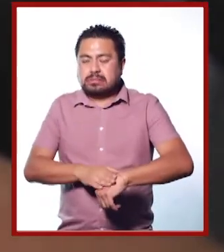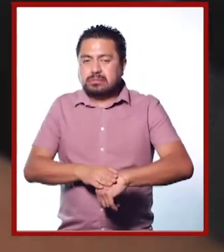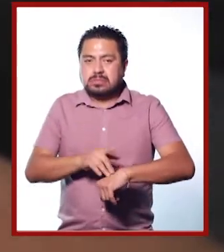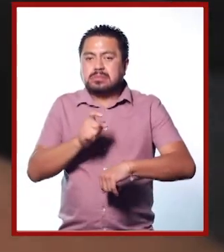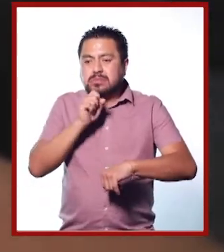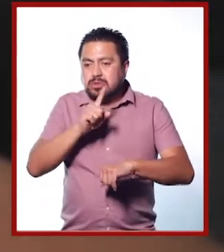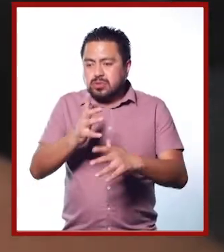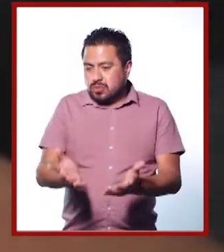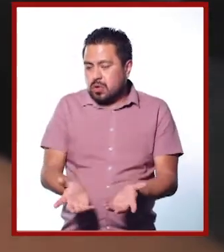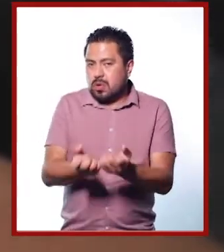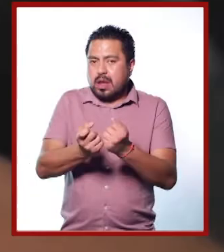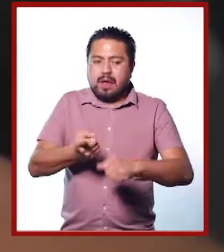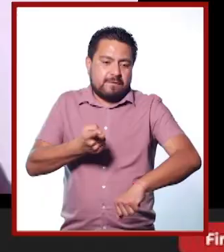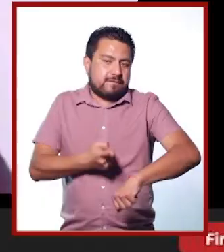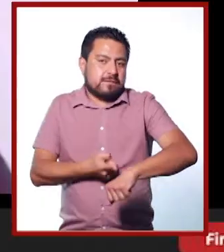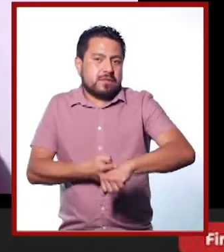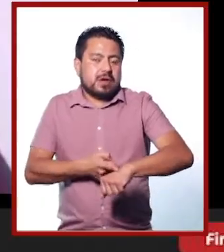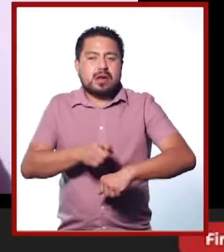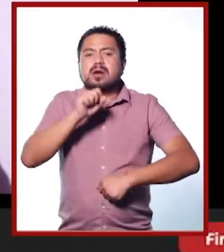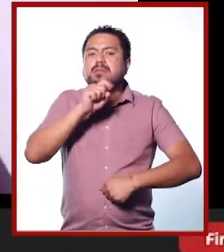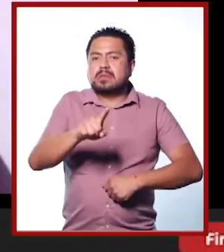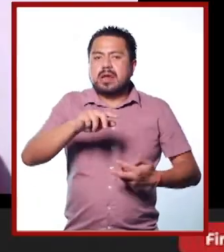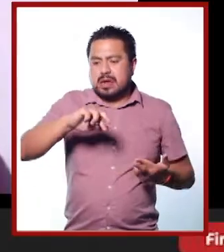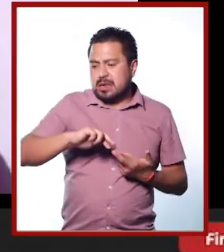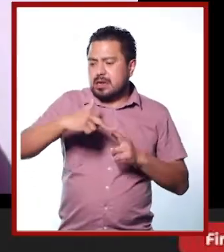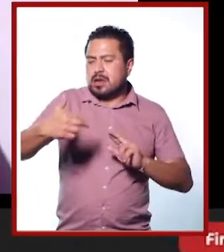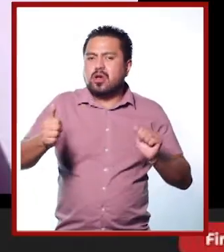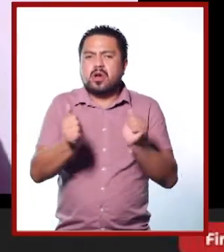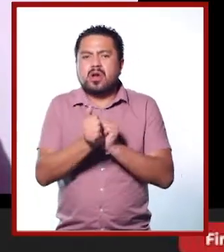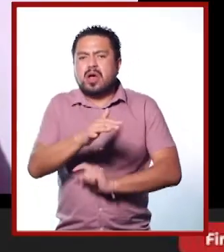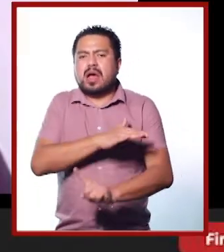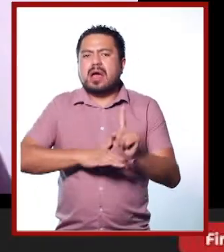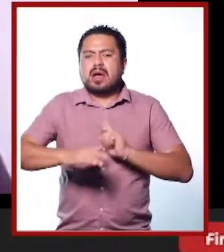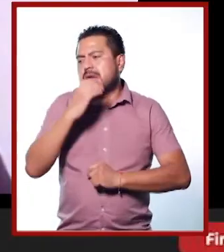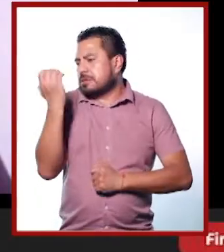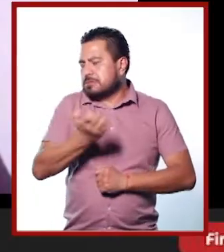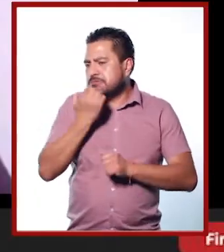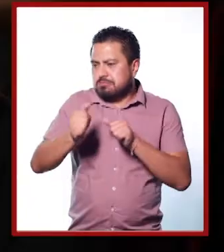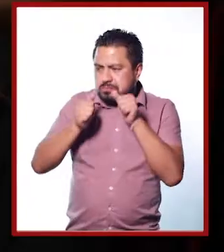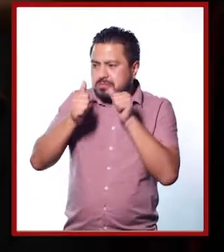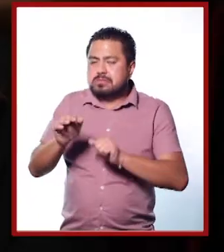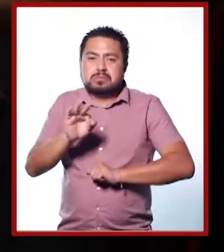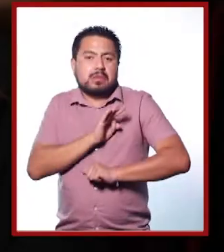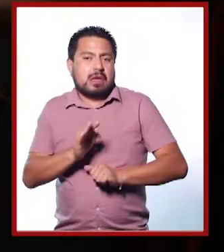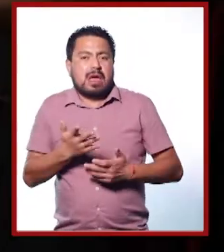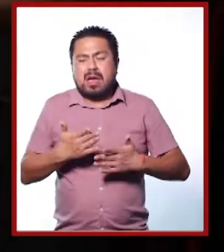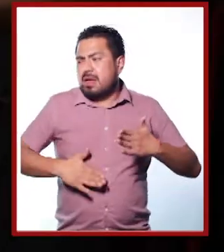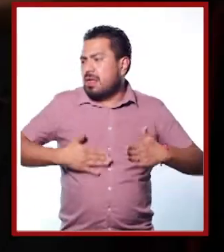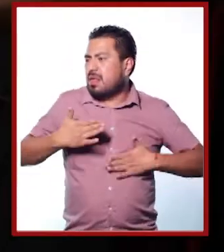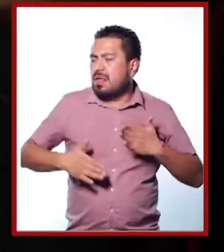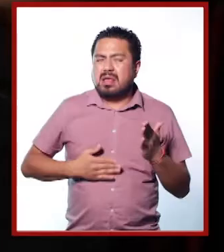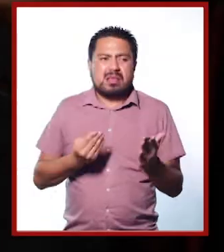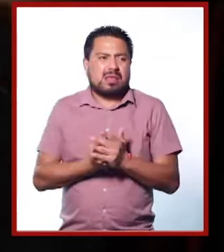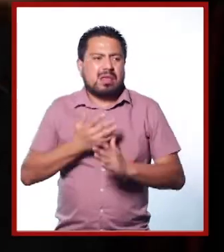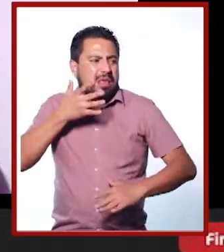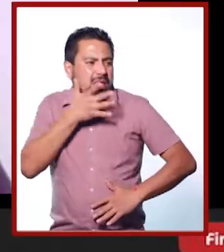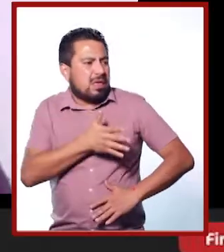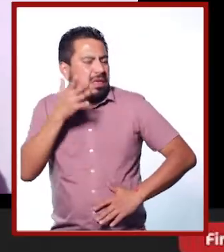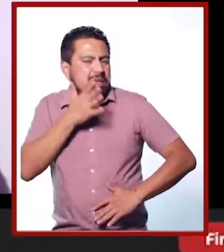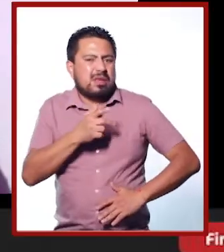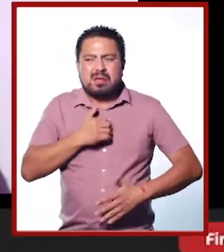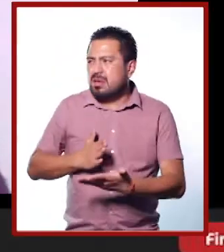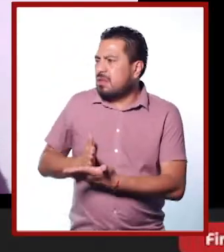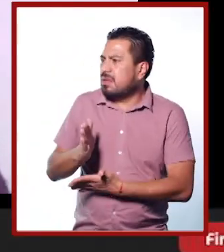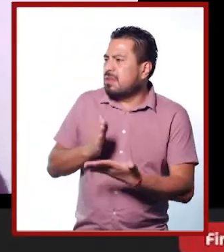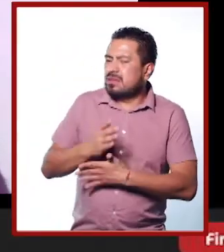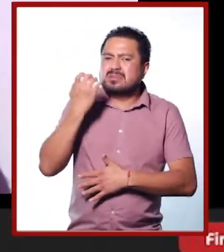y también logramos enfermarnos. Y también otras relacionadas con el ámbito académico, que puede ser que ya no disfrute las clases, que ya no quiera